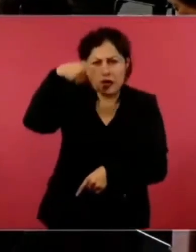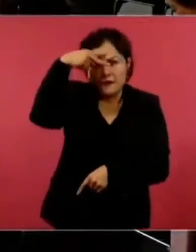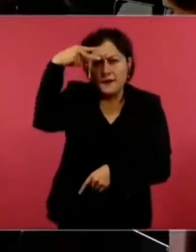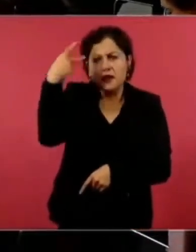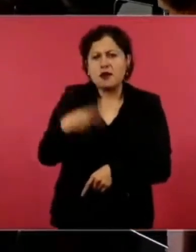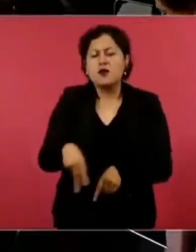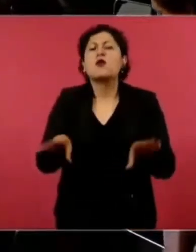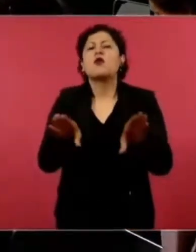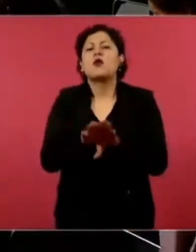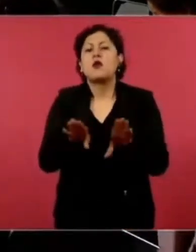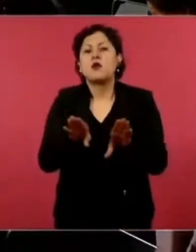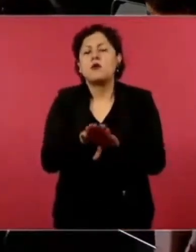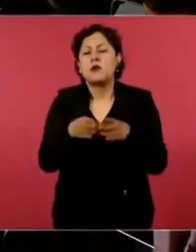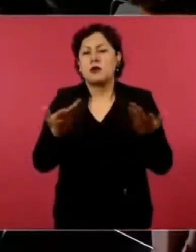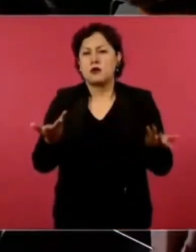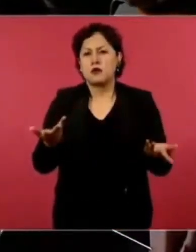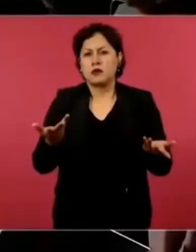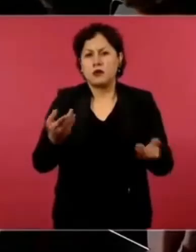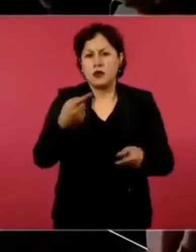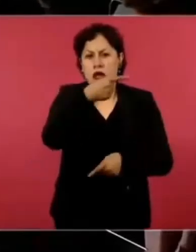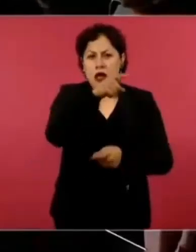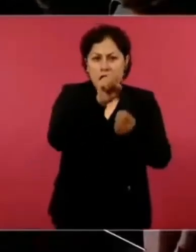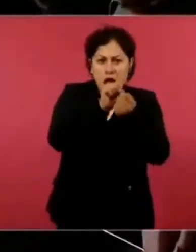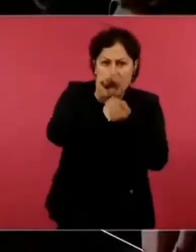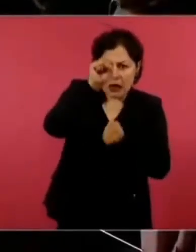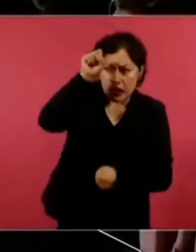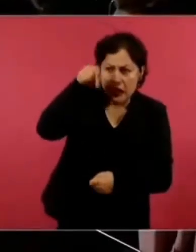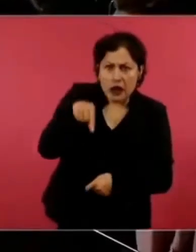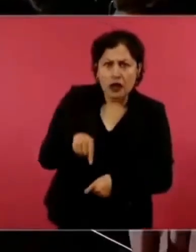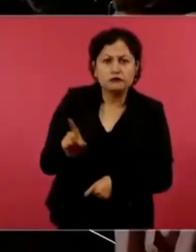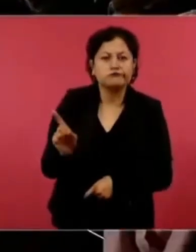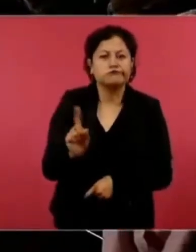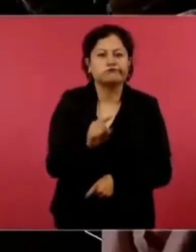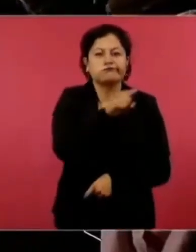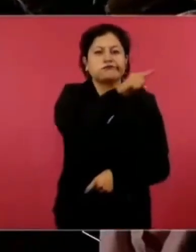a Castañeda o Aguilar Camín.